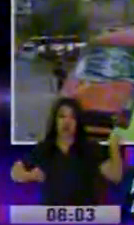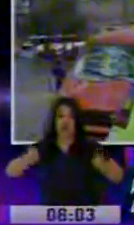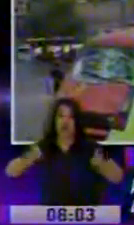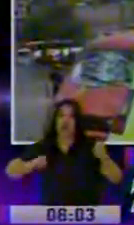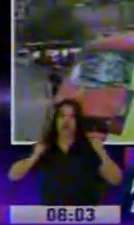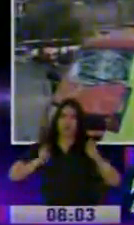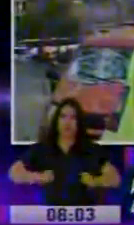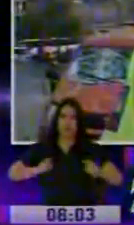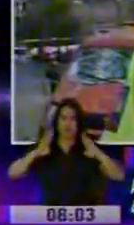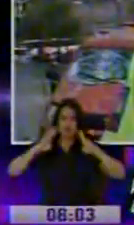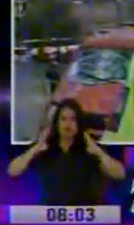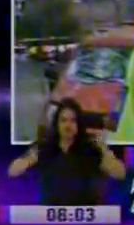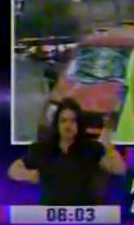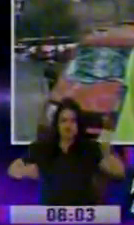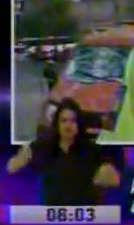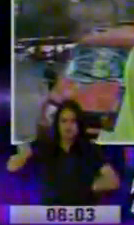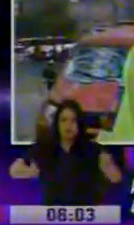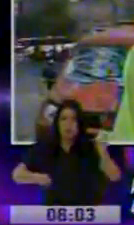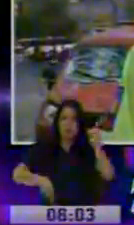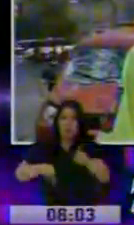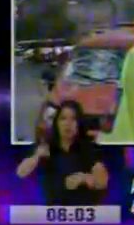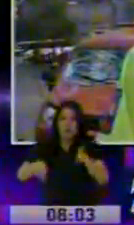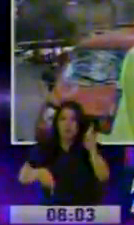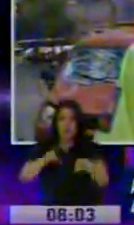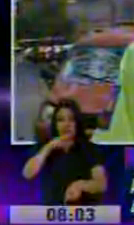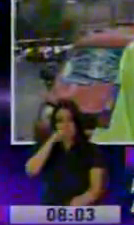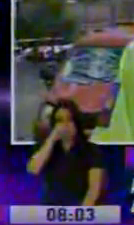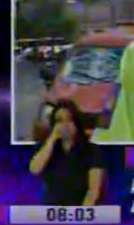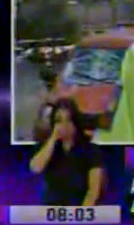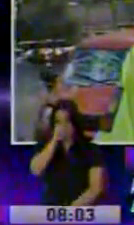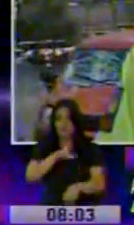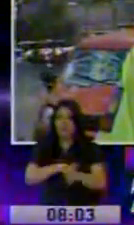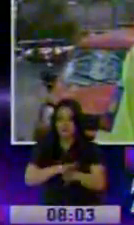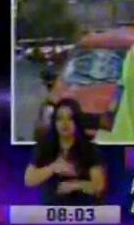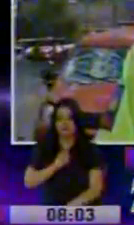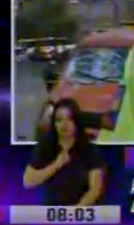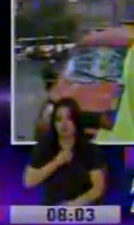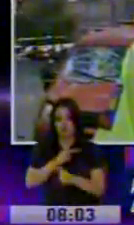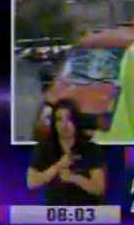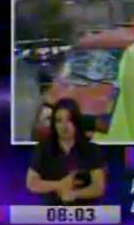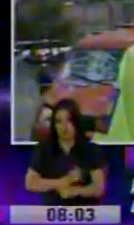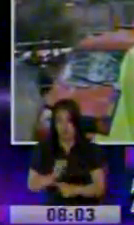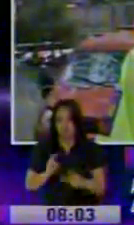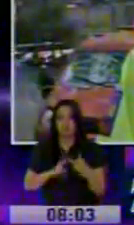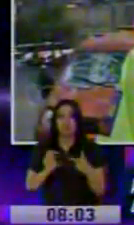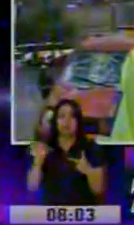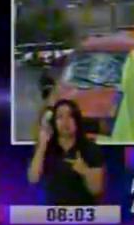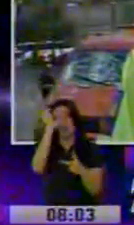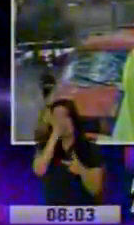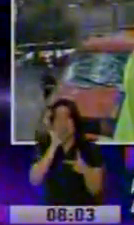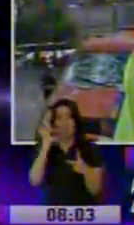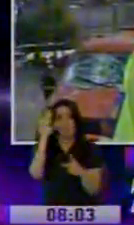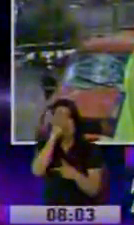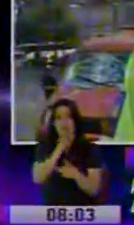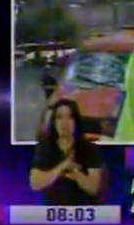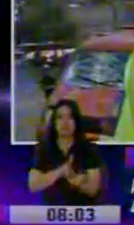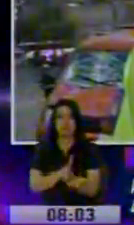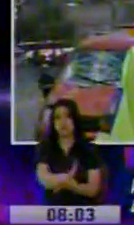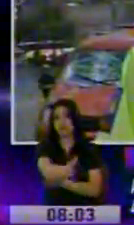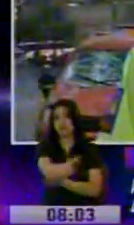con los 5 sentidos. Mucho de estos es producto a ratos de la impericia y a ratos de que vamos con mucha